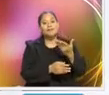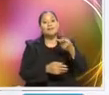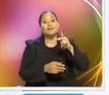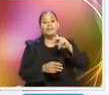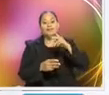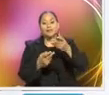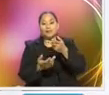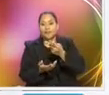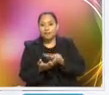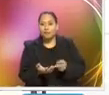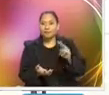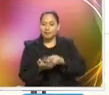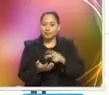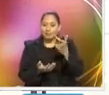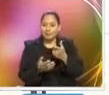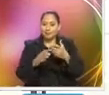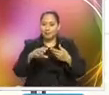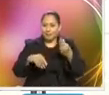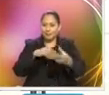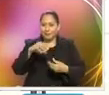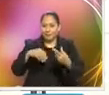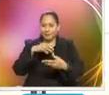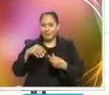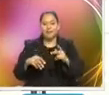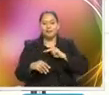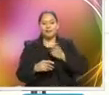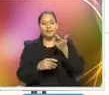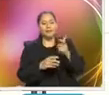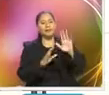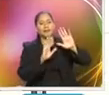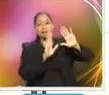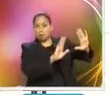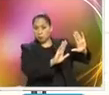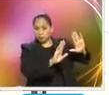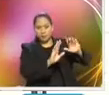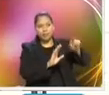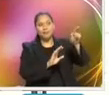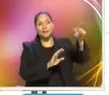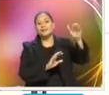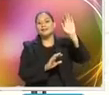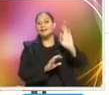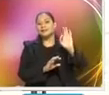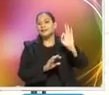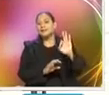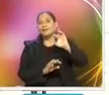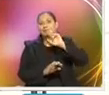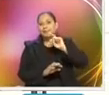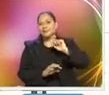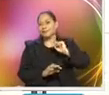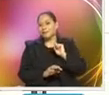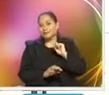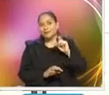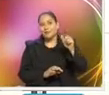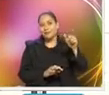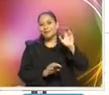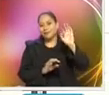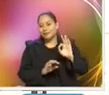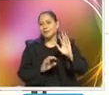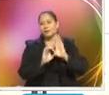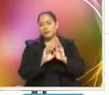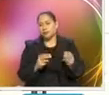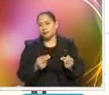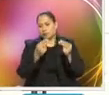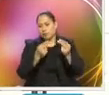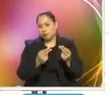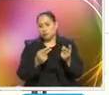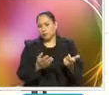¿Y qué es invertir? Bueno, invertir es poner a trabajar tu dinero, hacer que trabaje por ti, ¿no? Y eso sí puede ser algo, a lo mejor que lo puedes meter en un